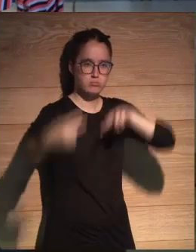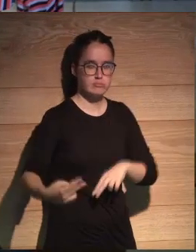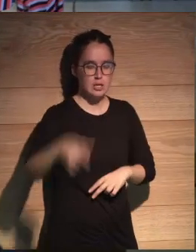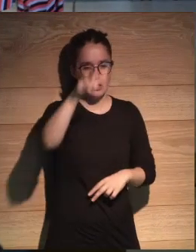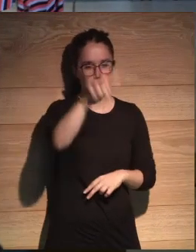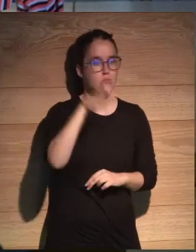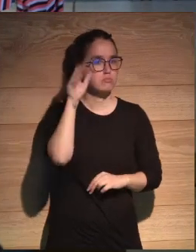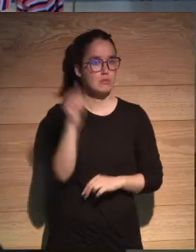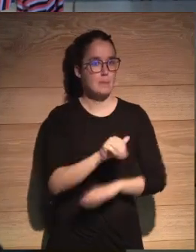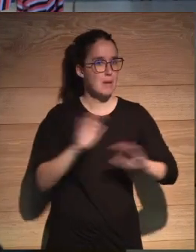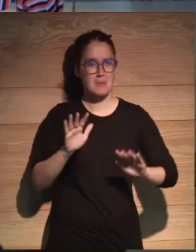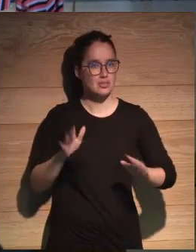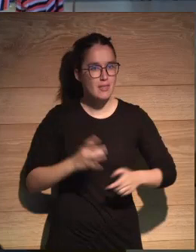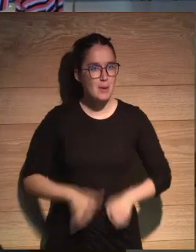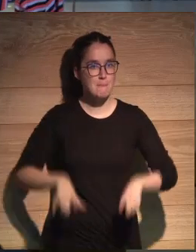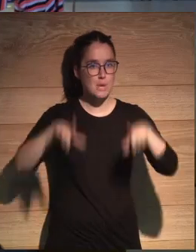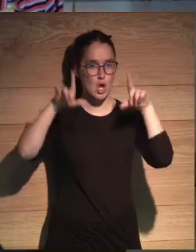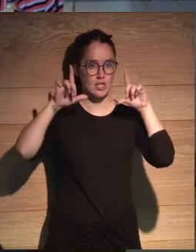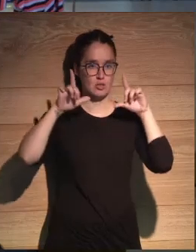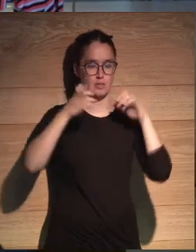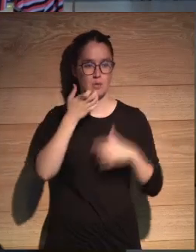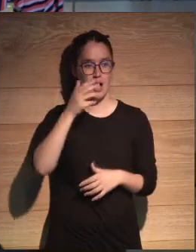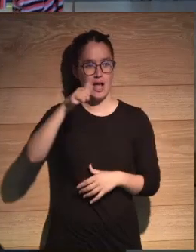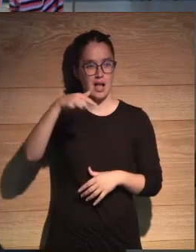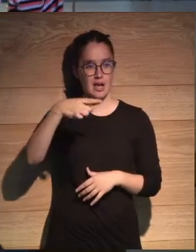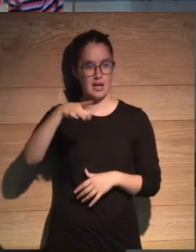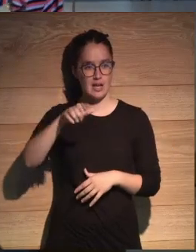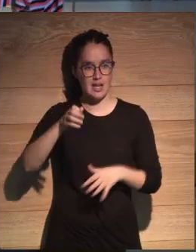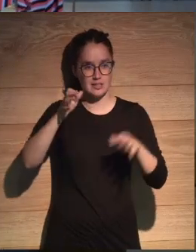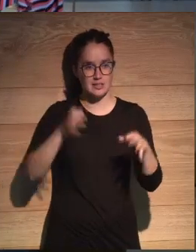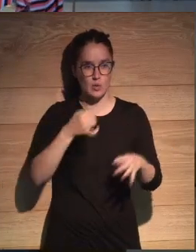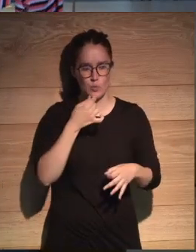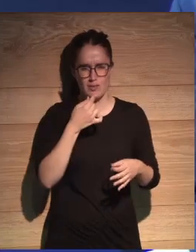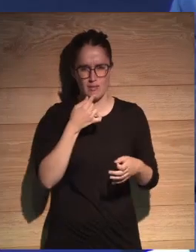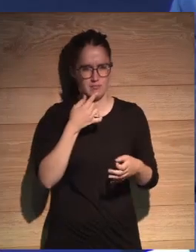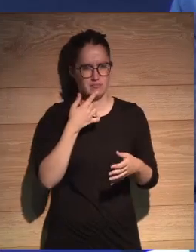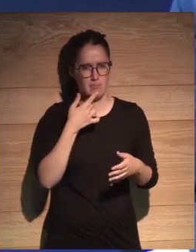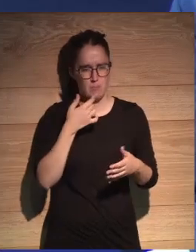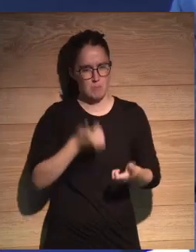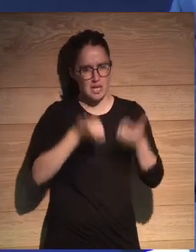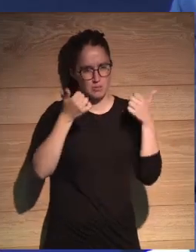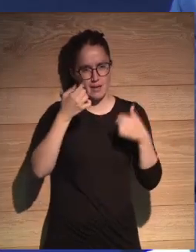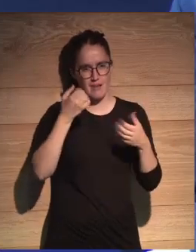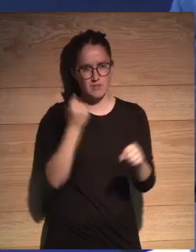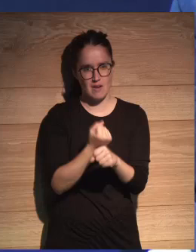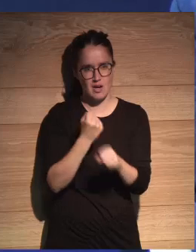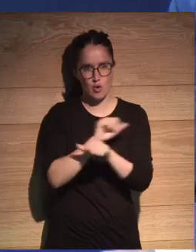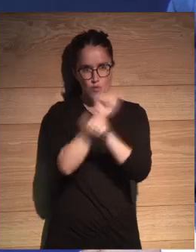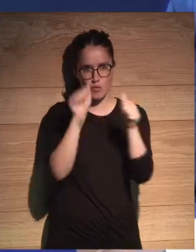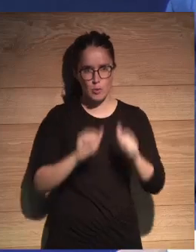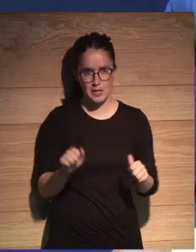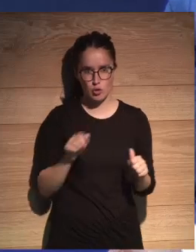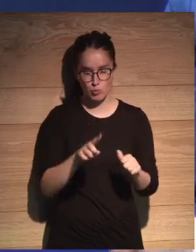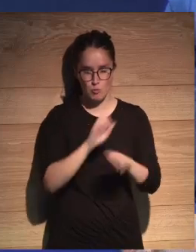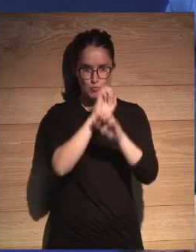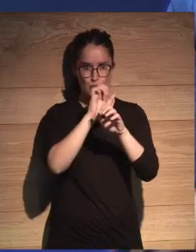es solo receptor, es protagonista. Aquí Ángela probablemente tendría mucho que decir al respecto, porque ella trabaja ya con formatos que efectivamente